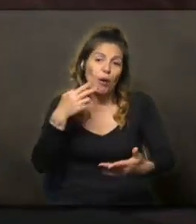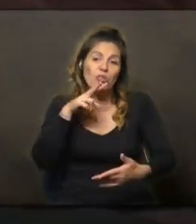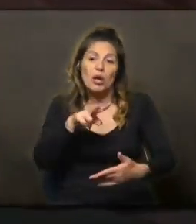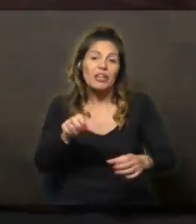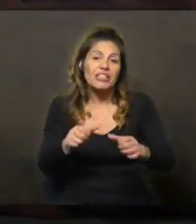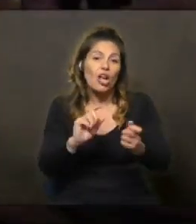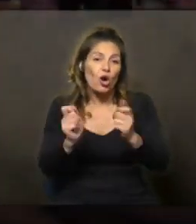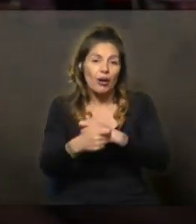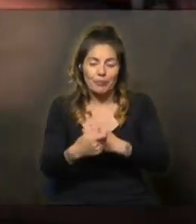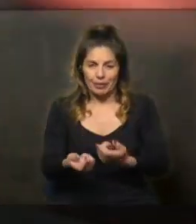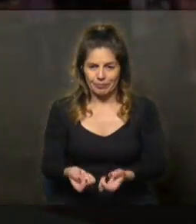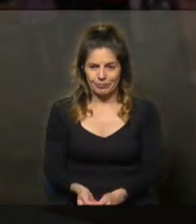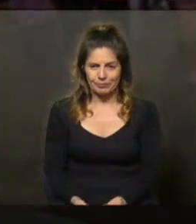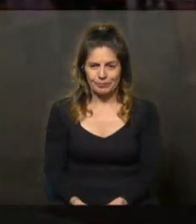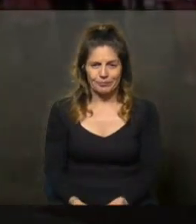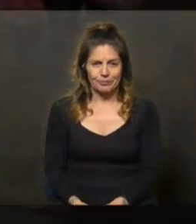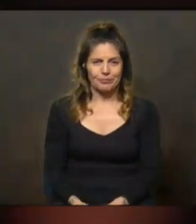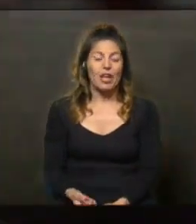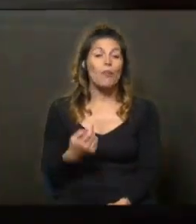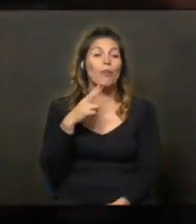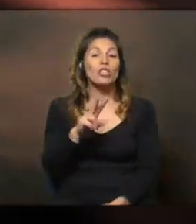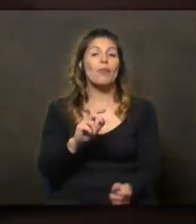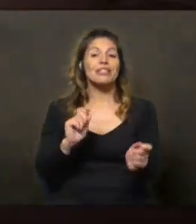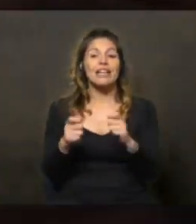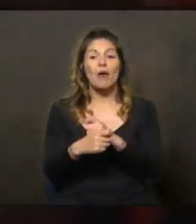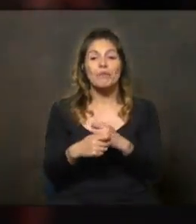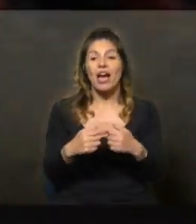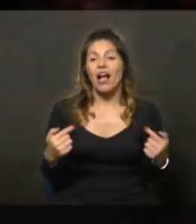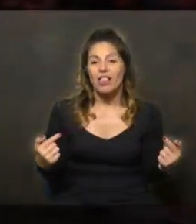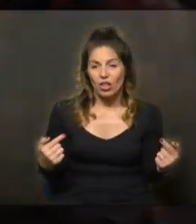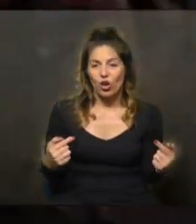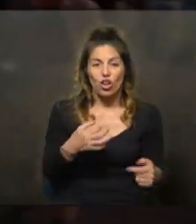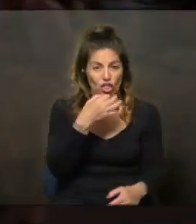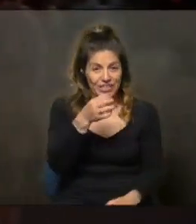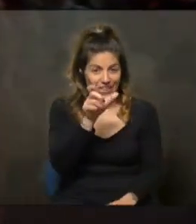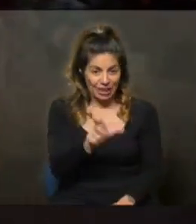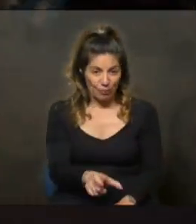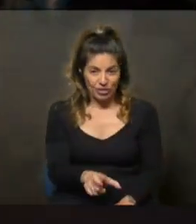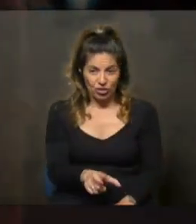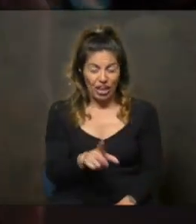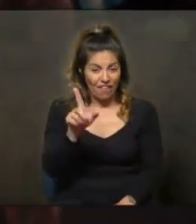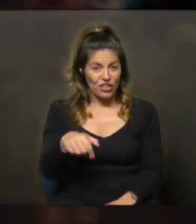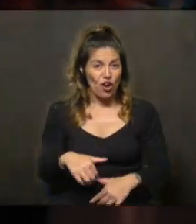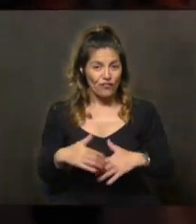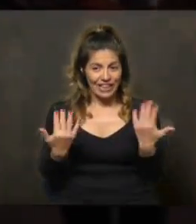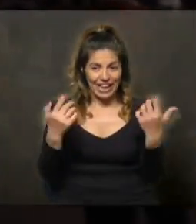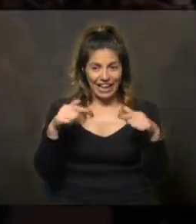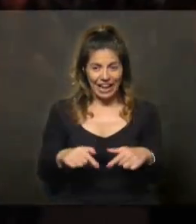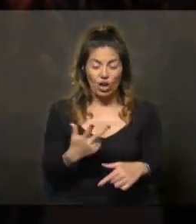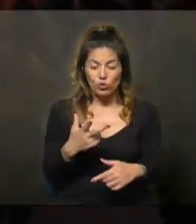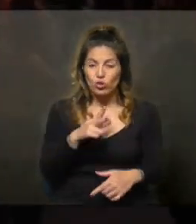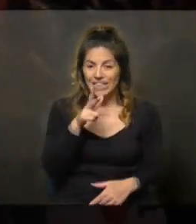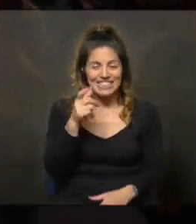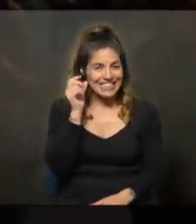si algo va a cambiar vamos a ver si algo que cambiar nos decía esta persona que se vino a festejar aquí con sus tres